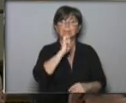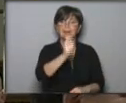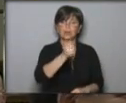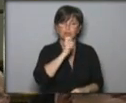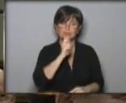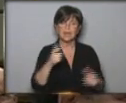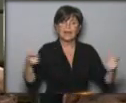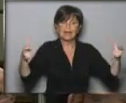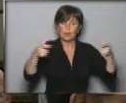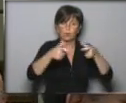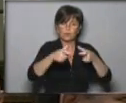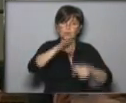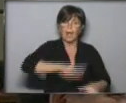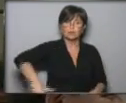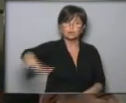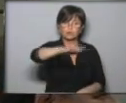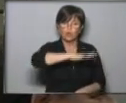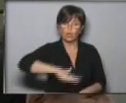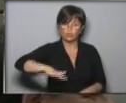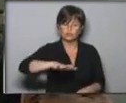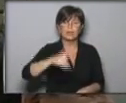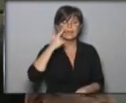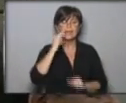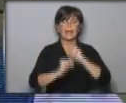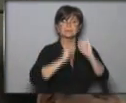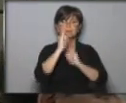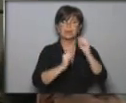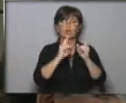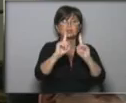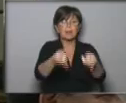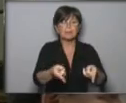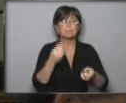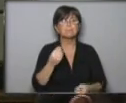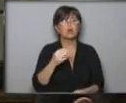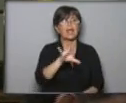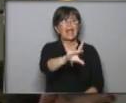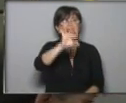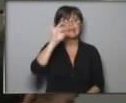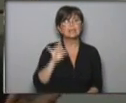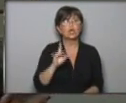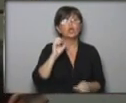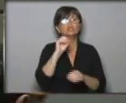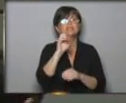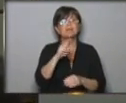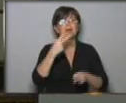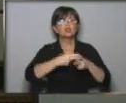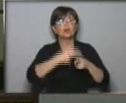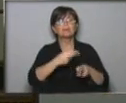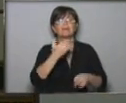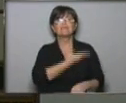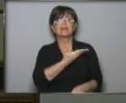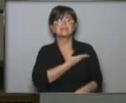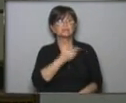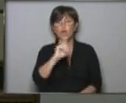aquí reunidos y explicó por qué había elegido ese nombre. Según contaba, él